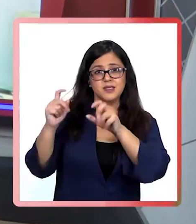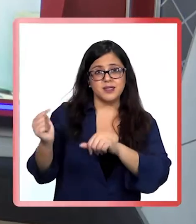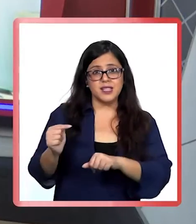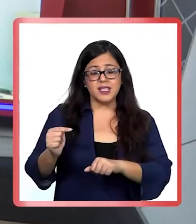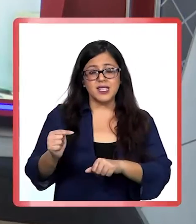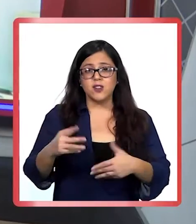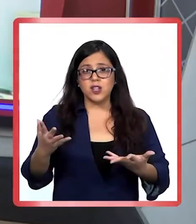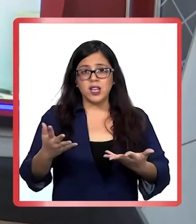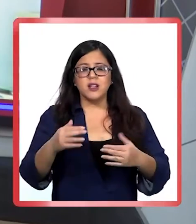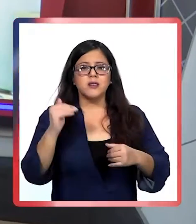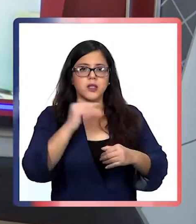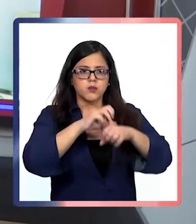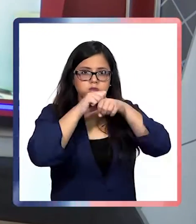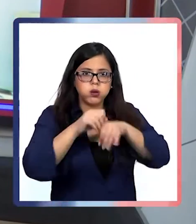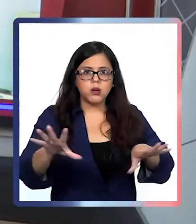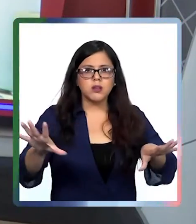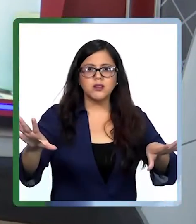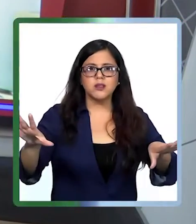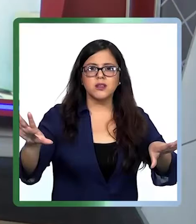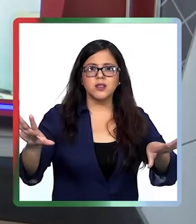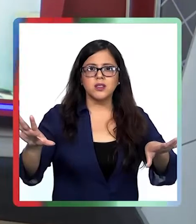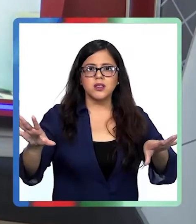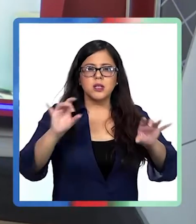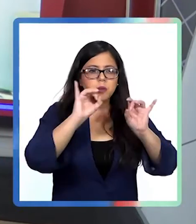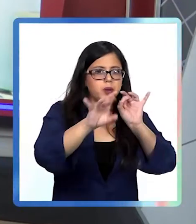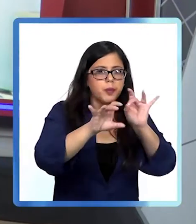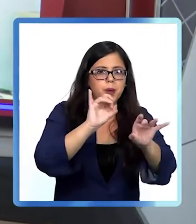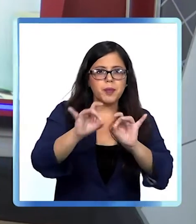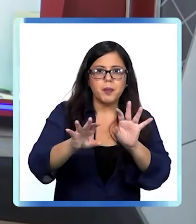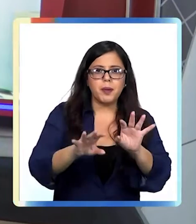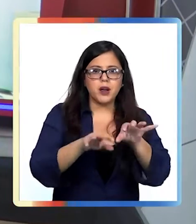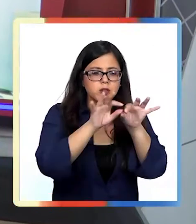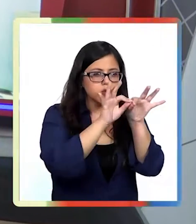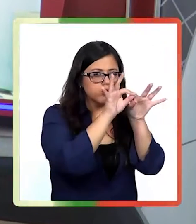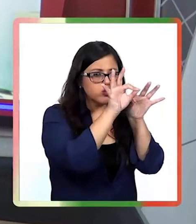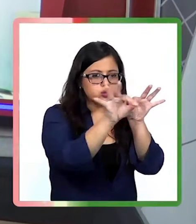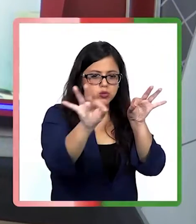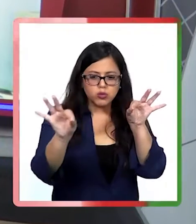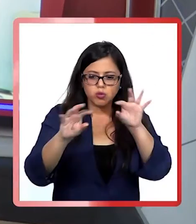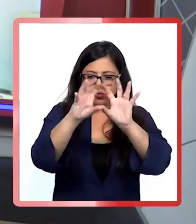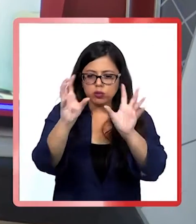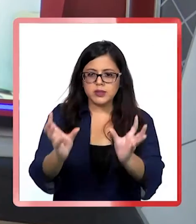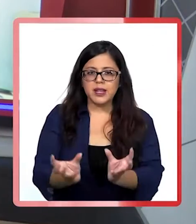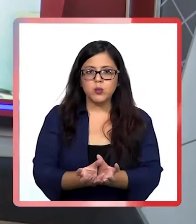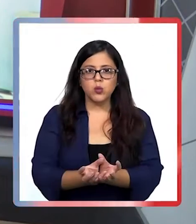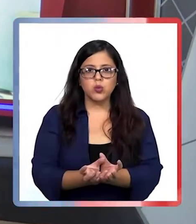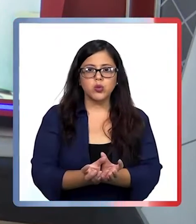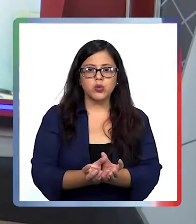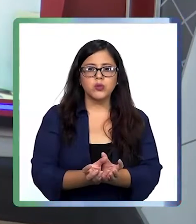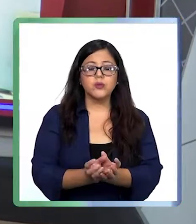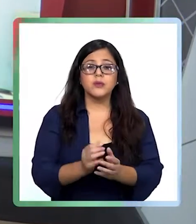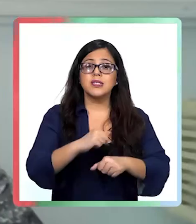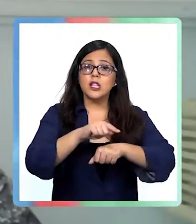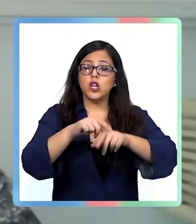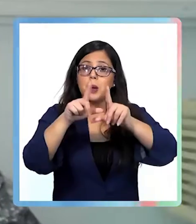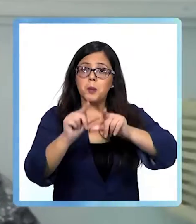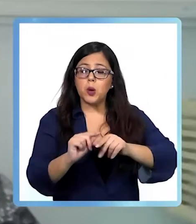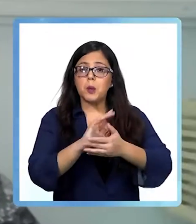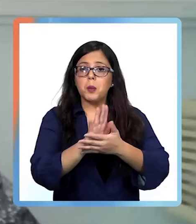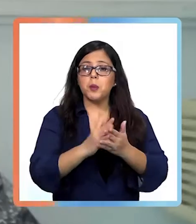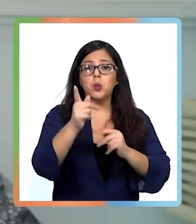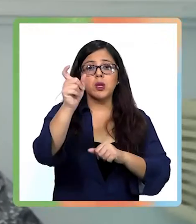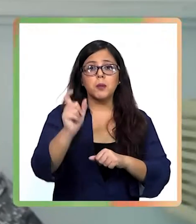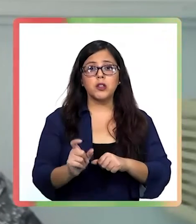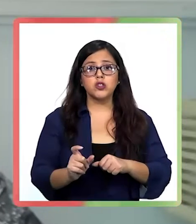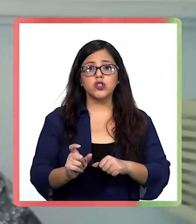y la desventaja es la rápida transmisión o el rápido viaje de infectados de un lugar a otro en el mundo. En pocas